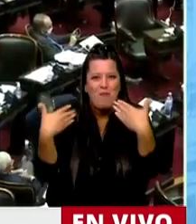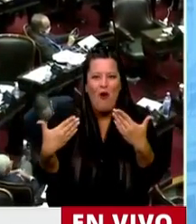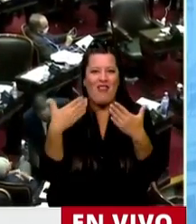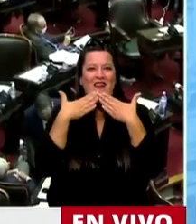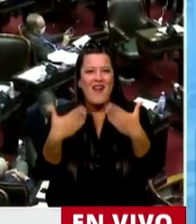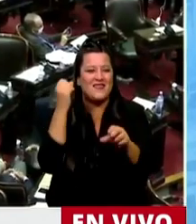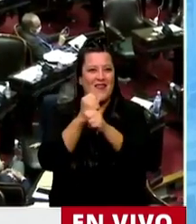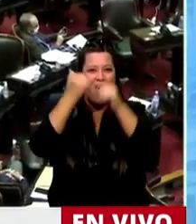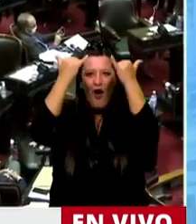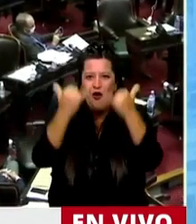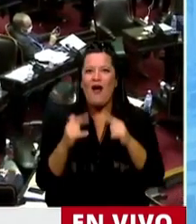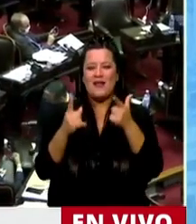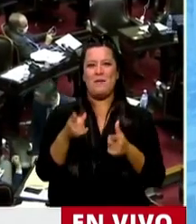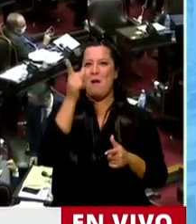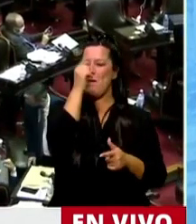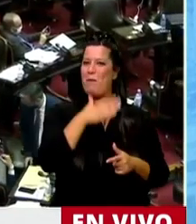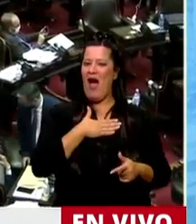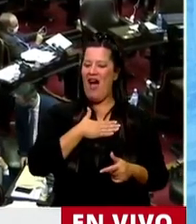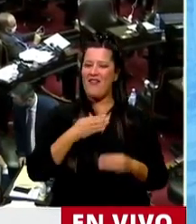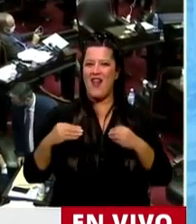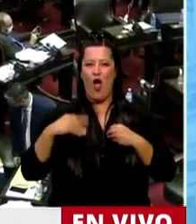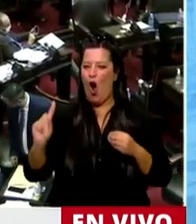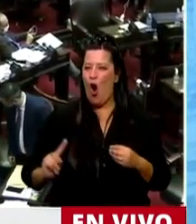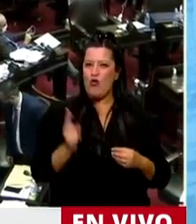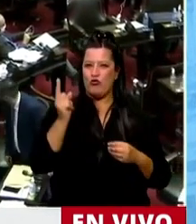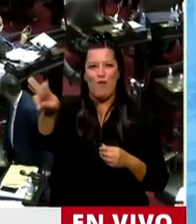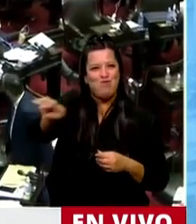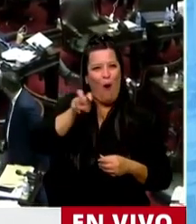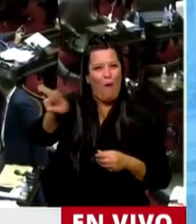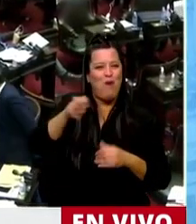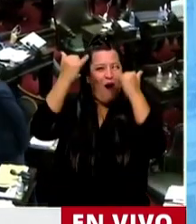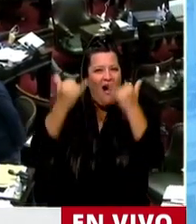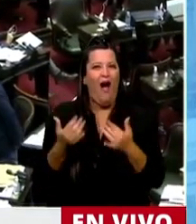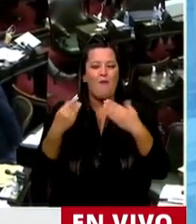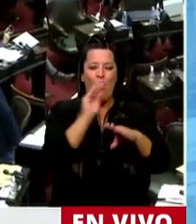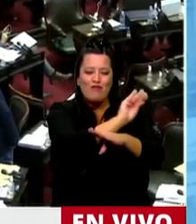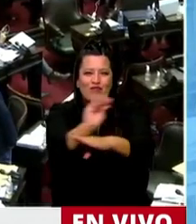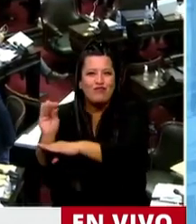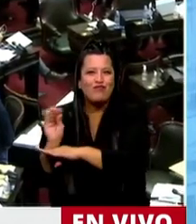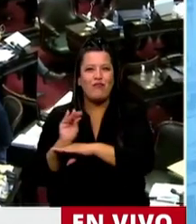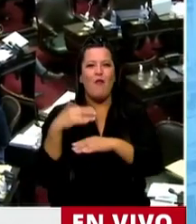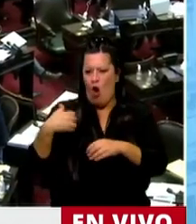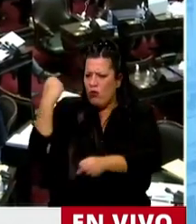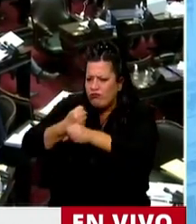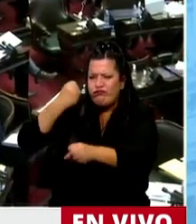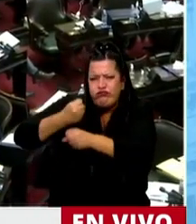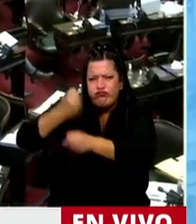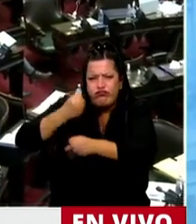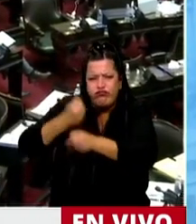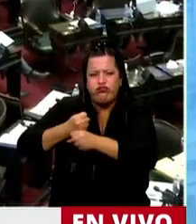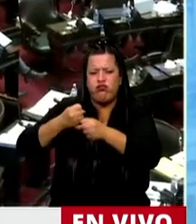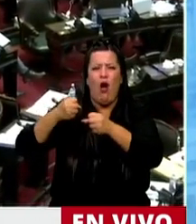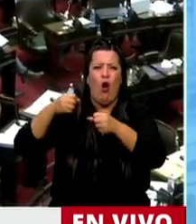el padre se sienta orgulloso de saber que puede llevar con el sudor de su